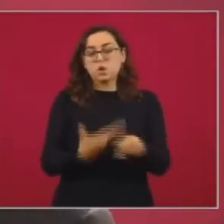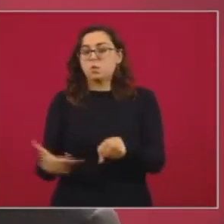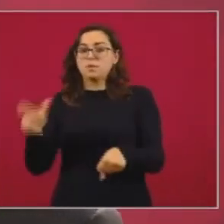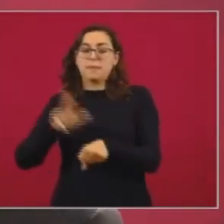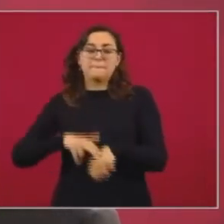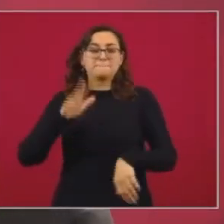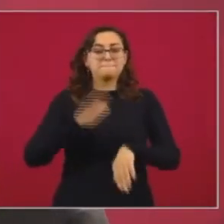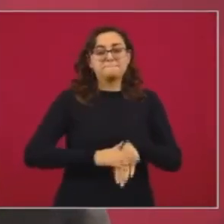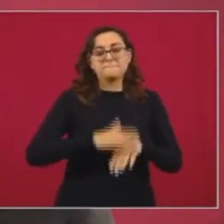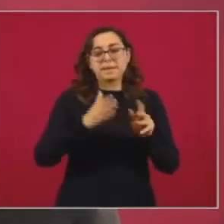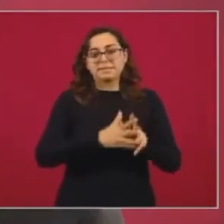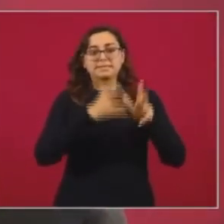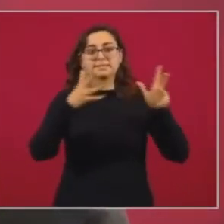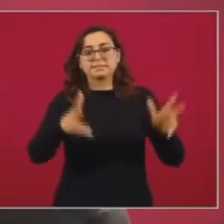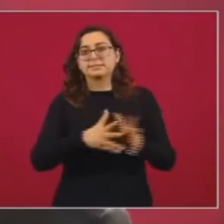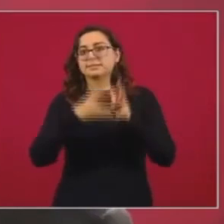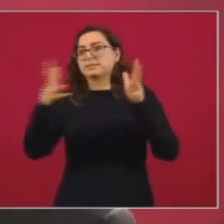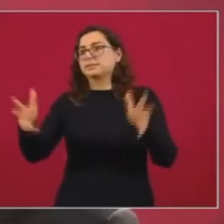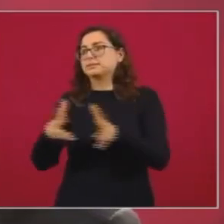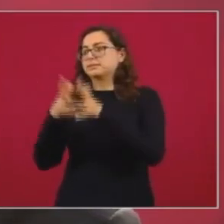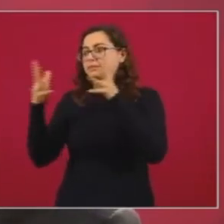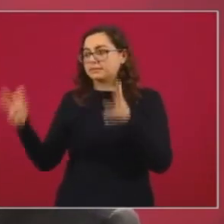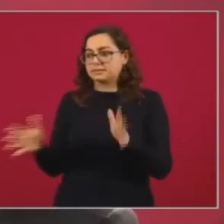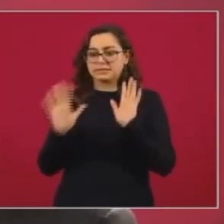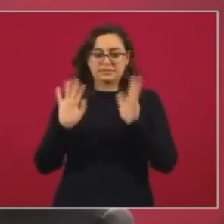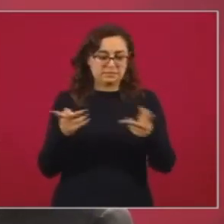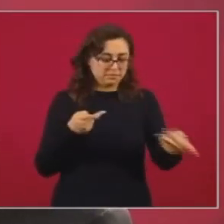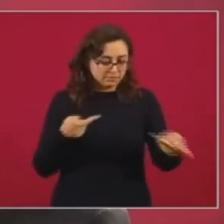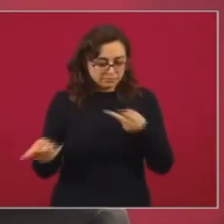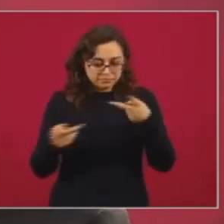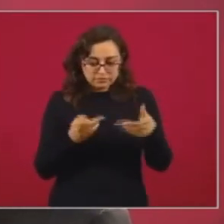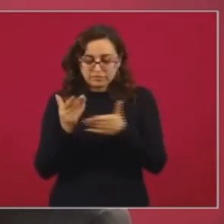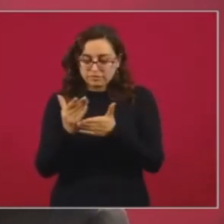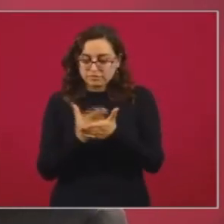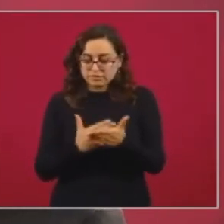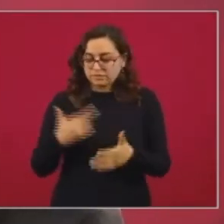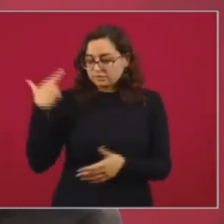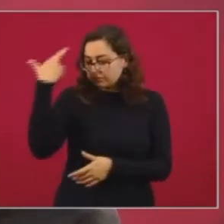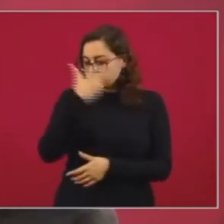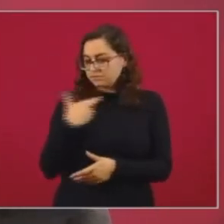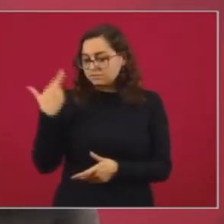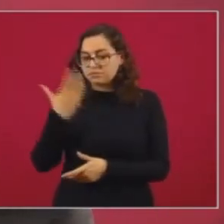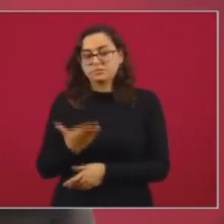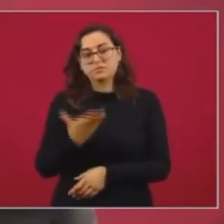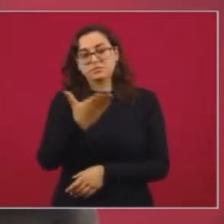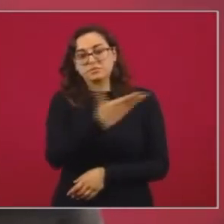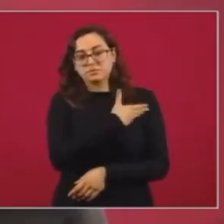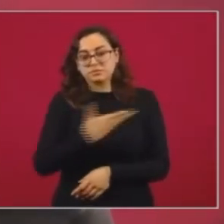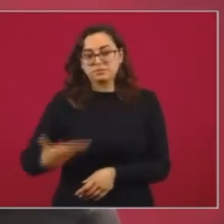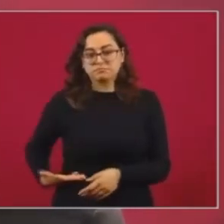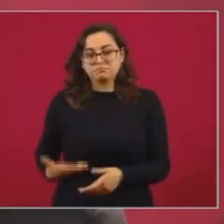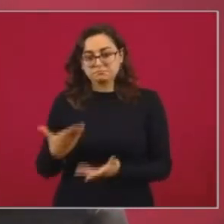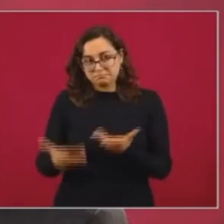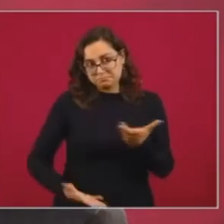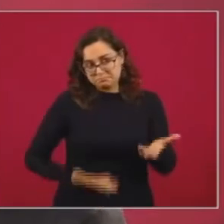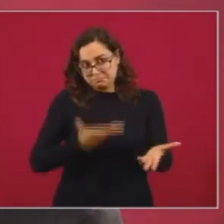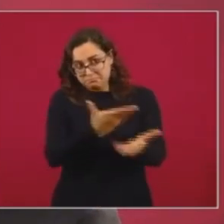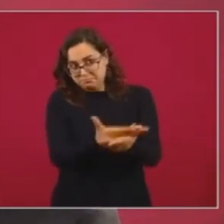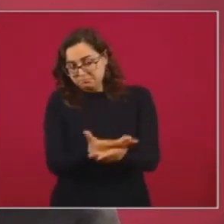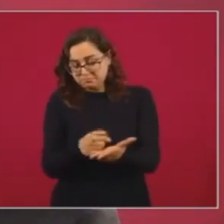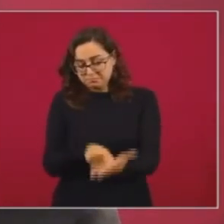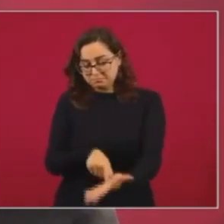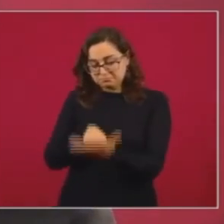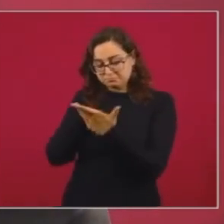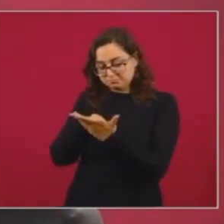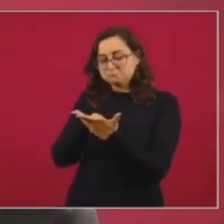Tenemos un plan claramente trazado que ha sido ya analizado y presentado al presidente el jueves pasado y